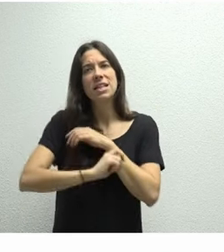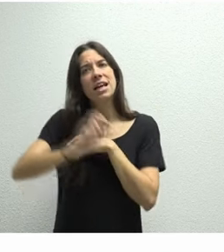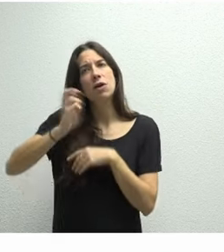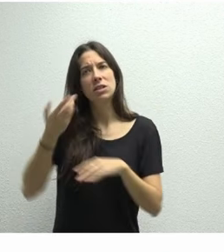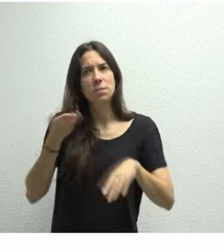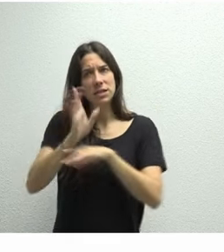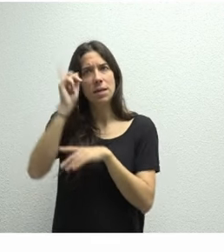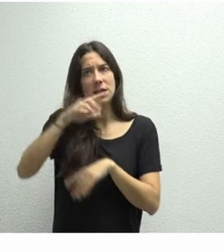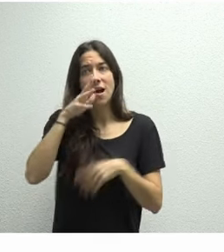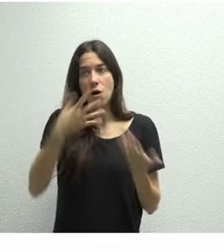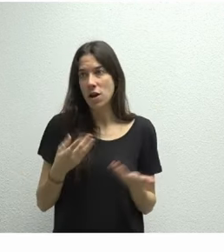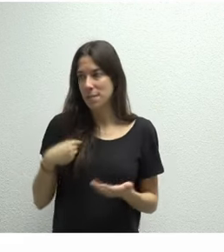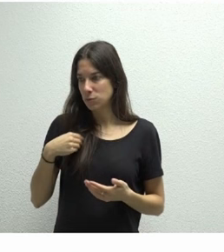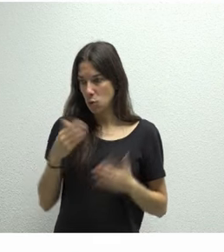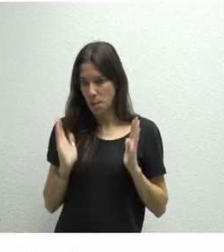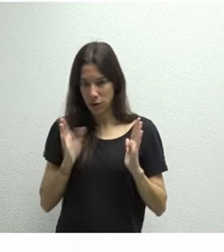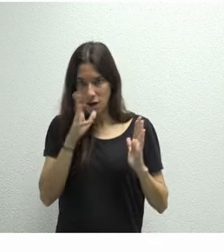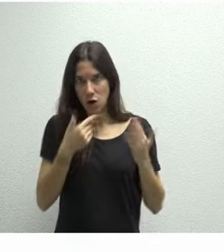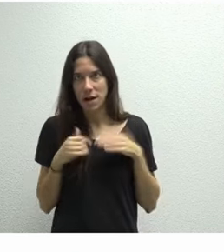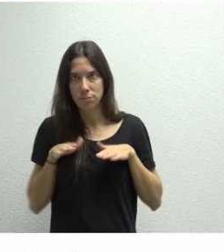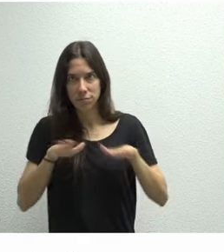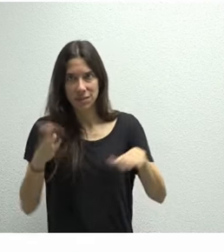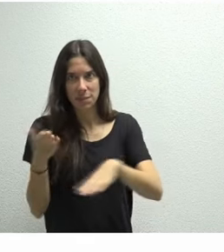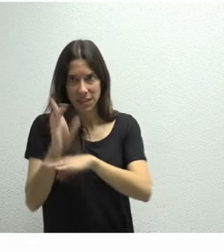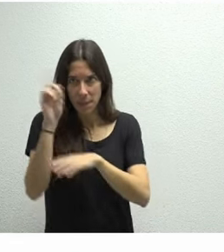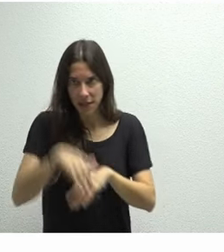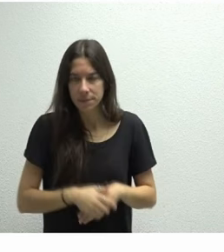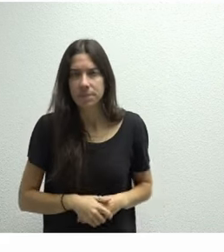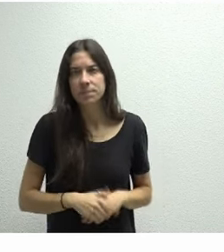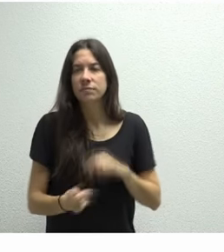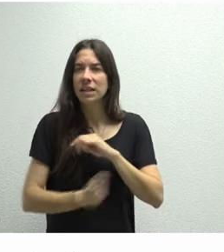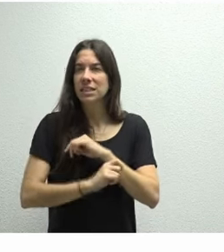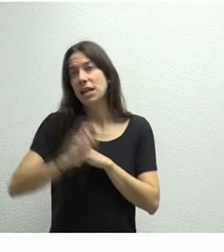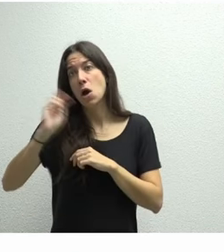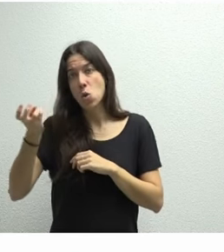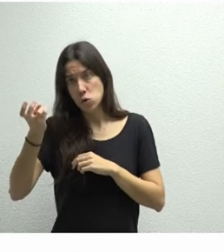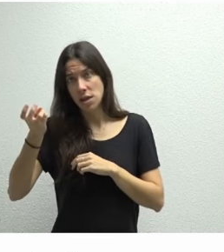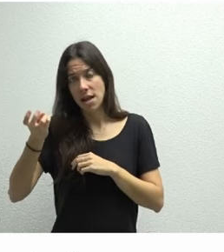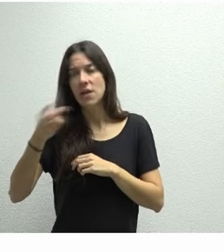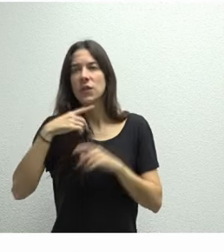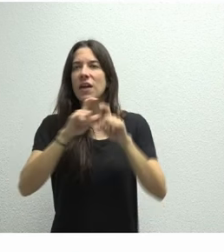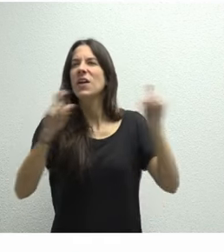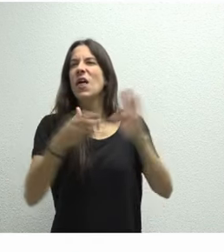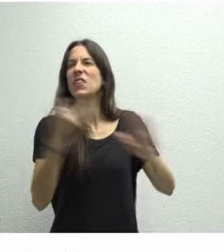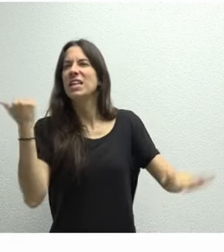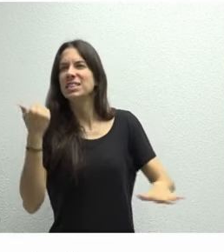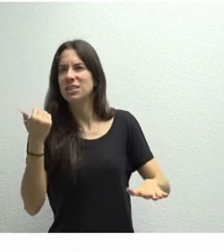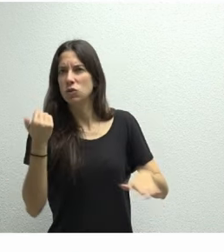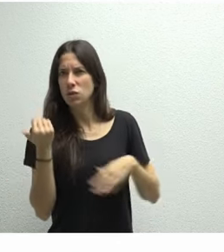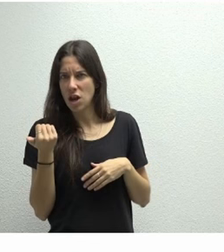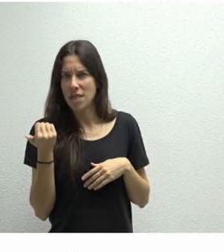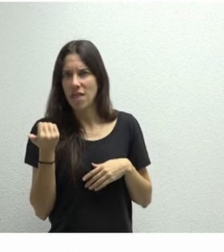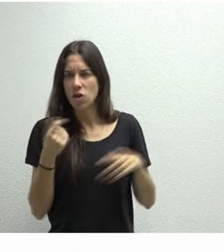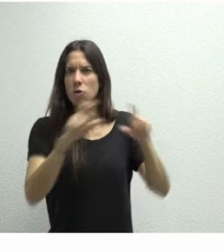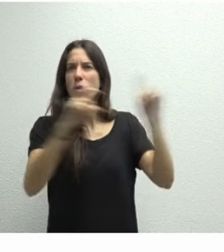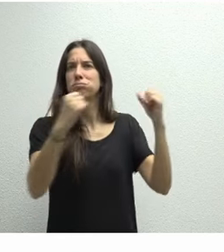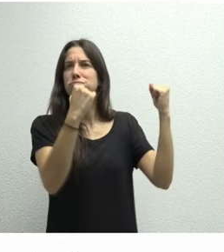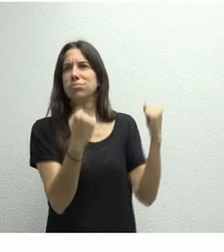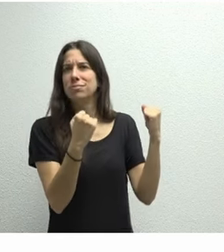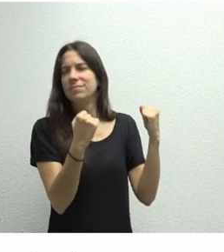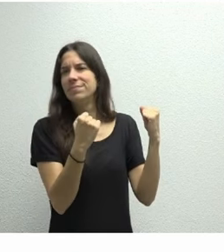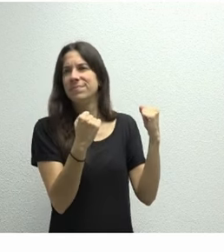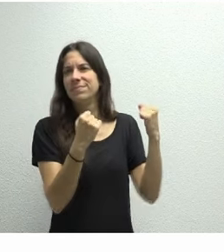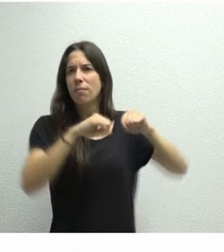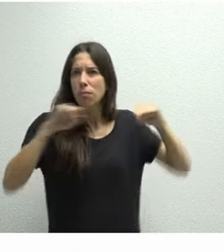ahora en estos momentos H sobre sobre la desinstitucionalización muchas comunidades tienen estrategias